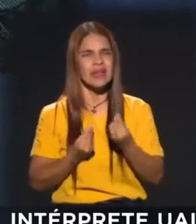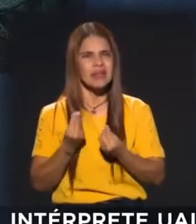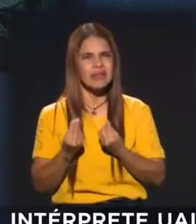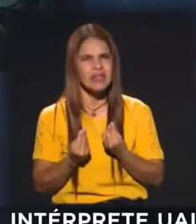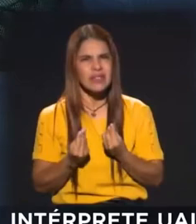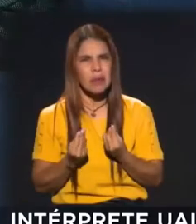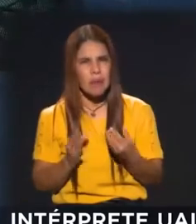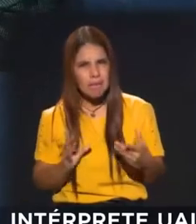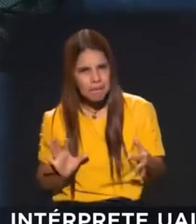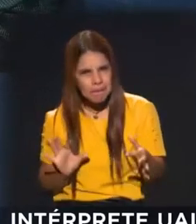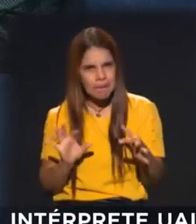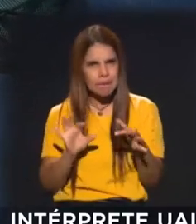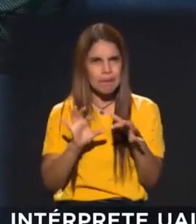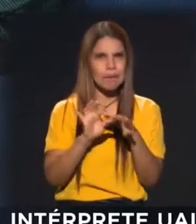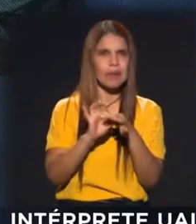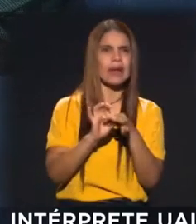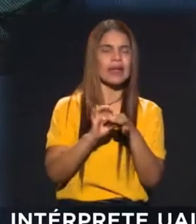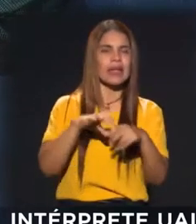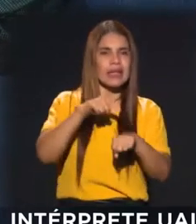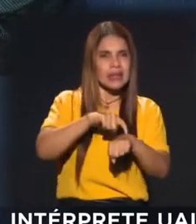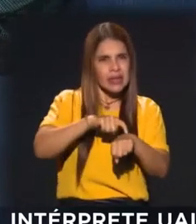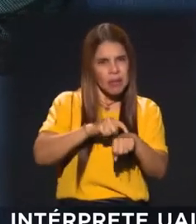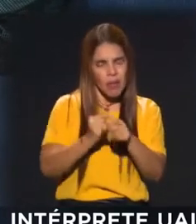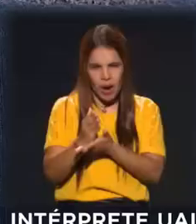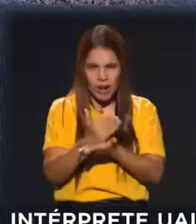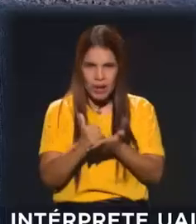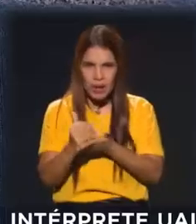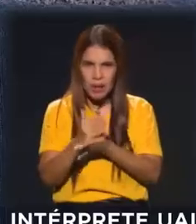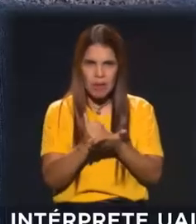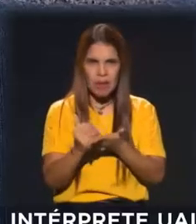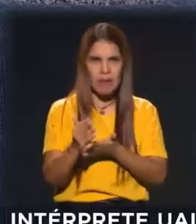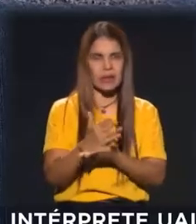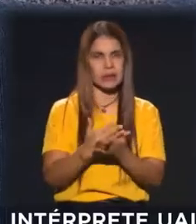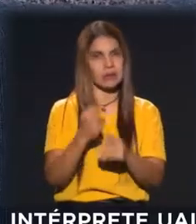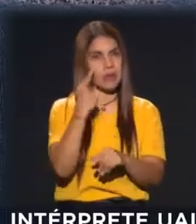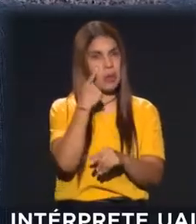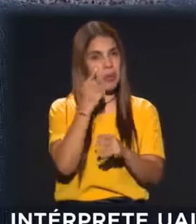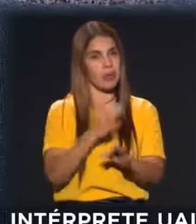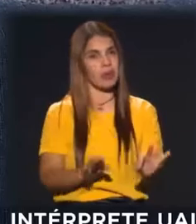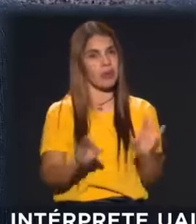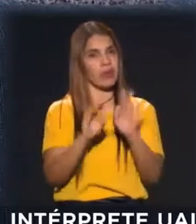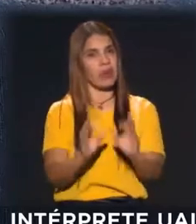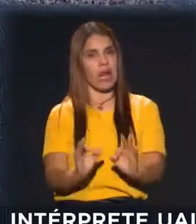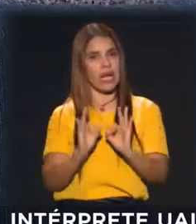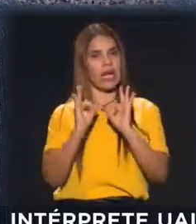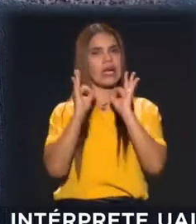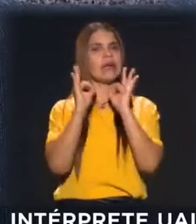hacer entonces que ese tiempo que estás con ellos debería ser de calidad? ¿Cómo ahora